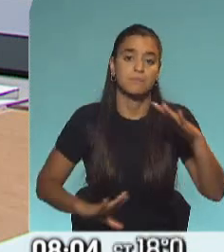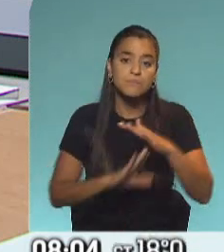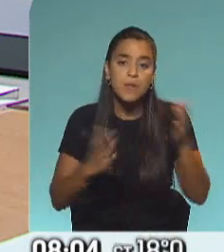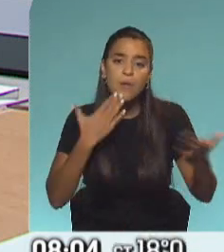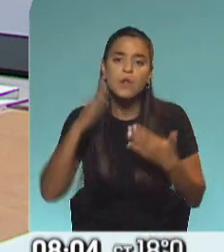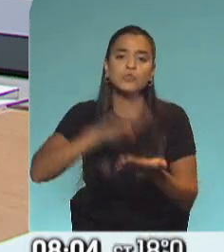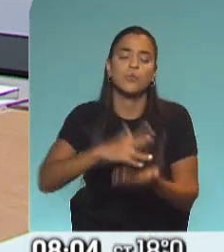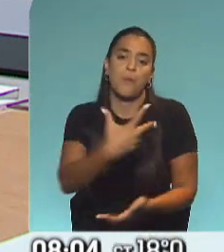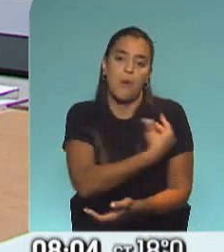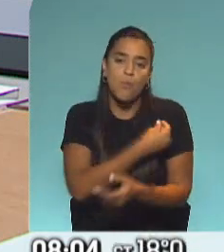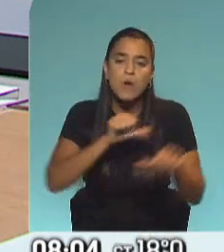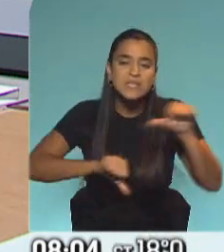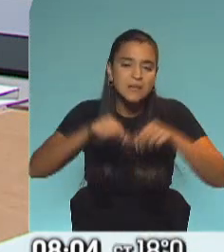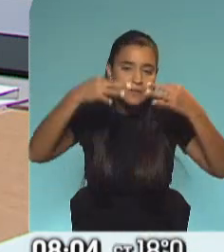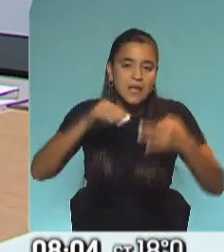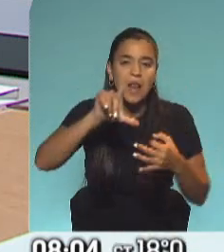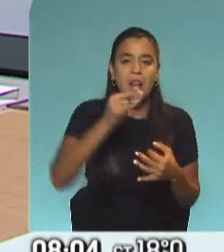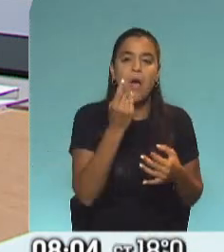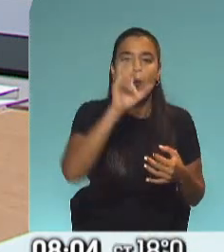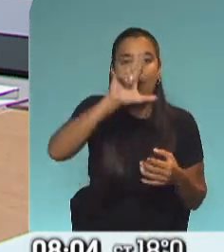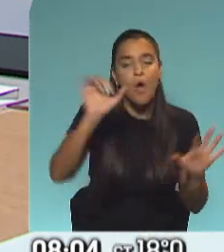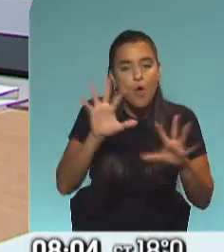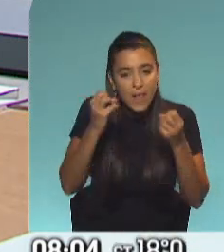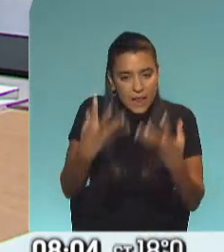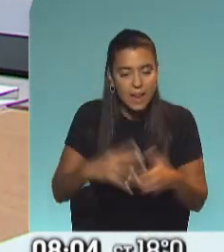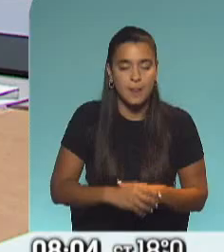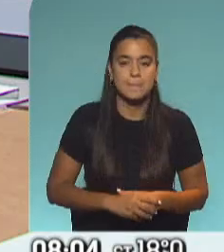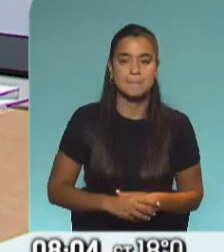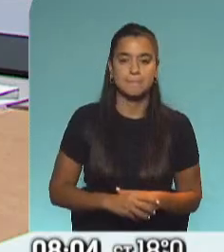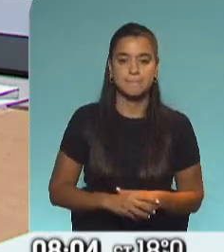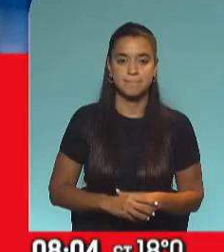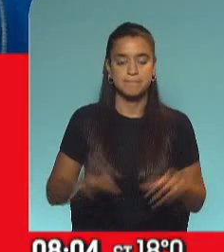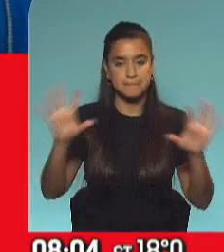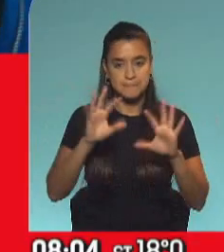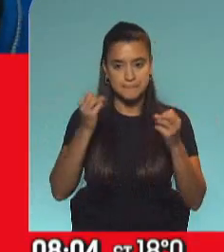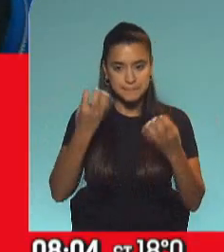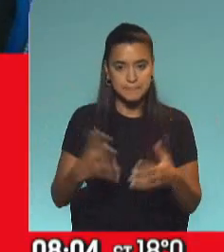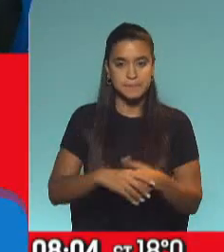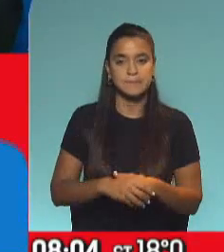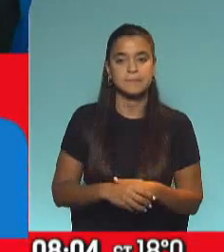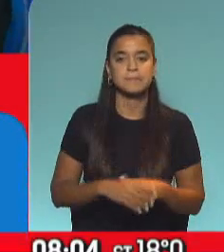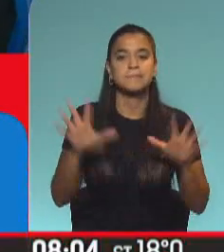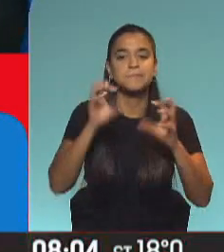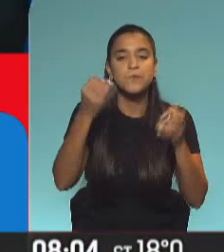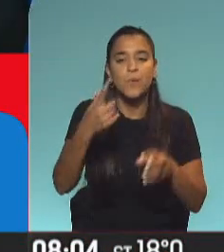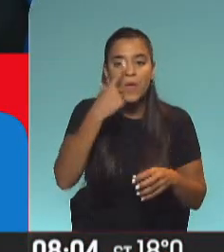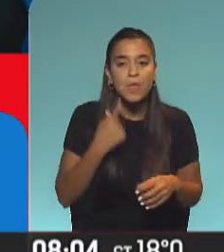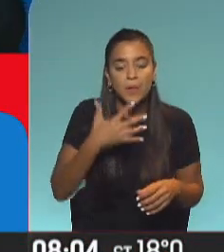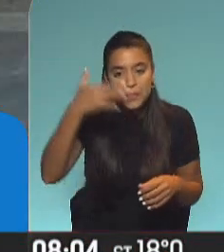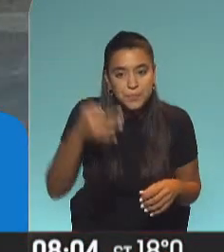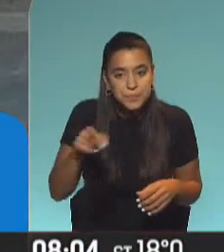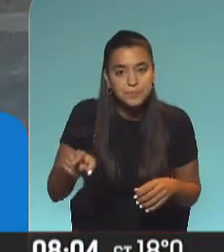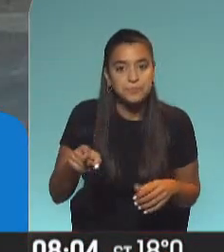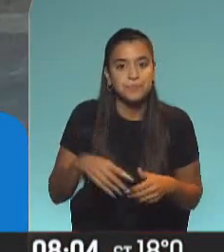hablar de la vacuna, de la parte científica, con Laura Maiocchi. Laura, ¿cómo estás? ¿Cómo te va, Alejandro? Buen día. Lo cierto es que, claro,